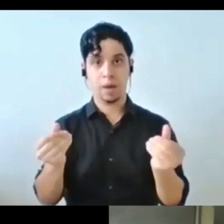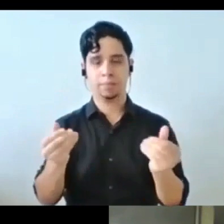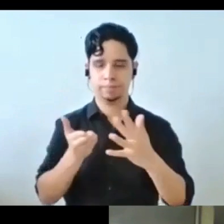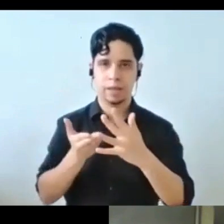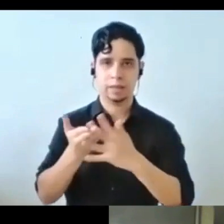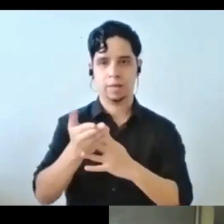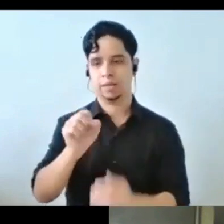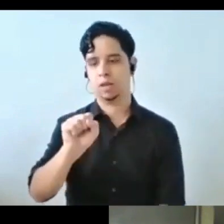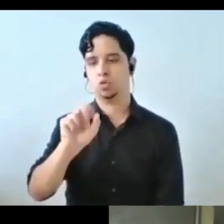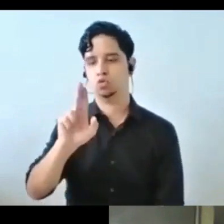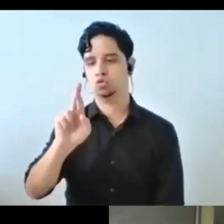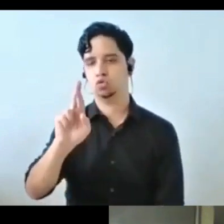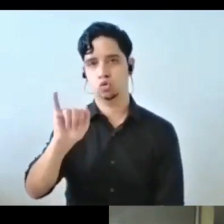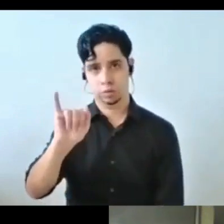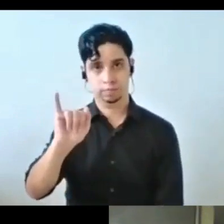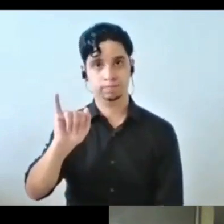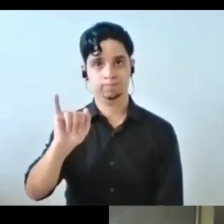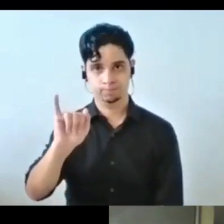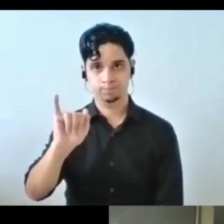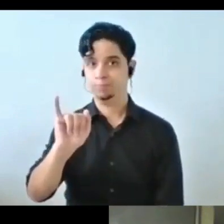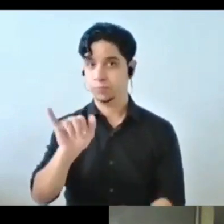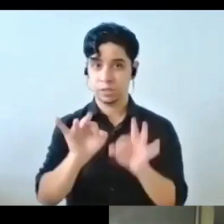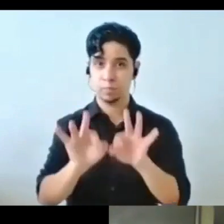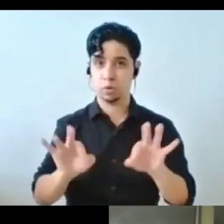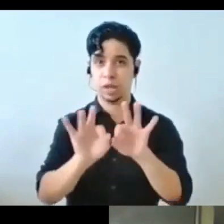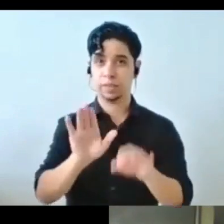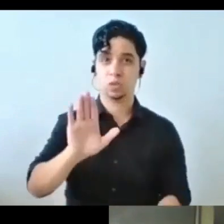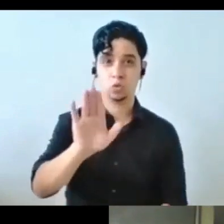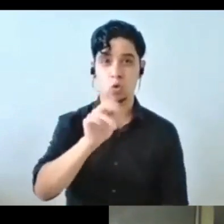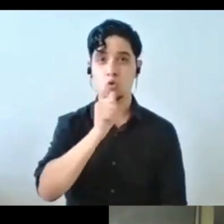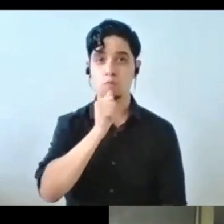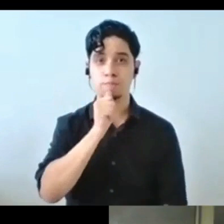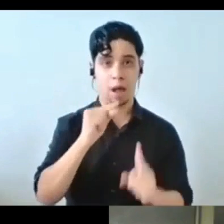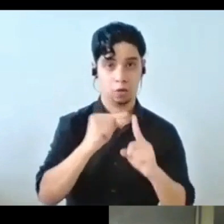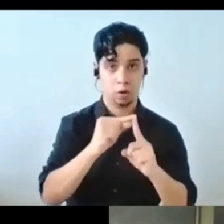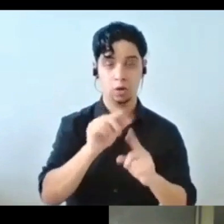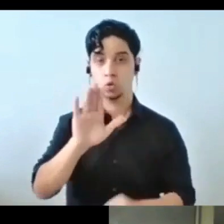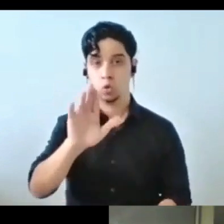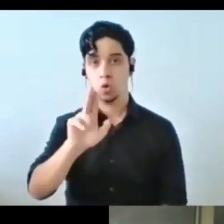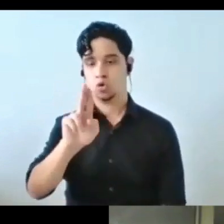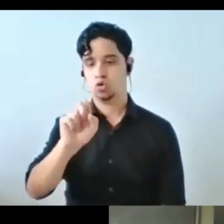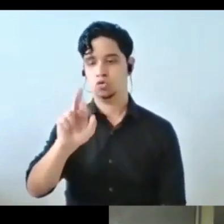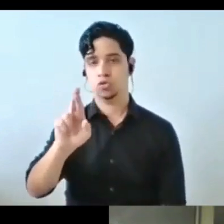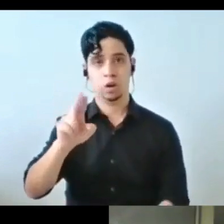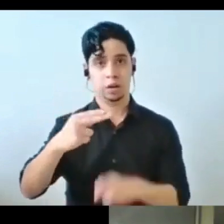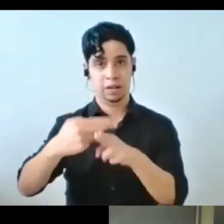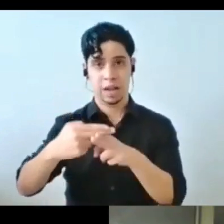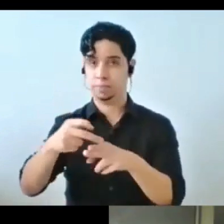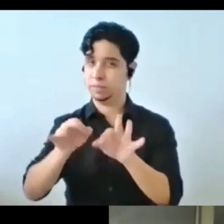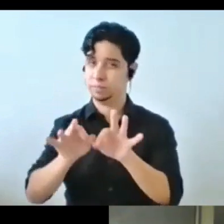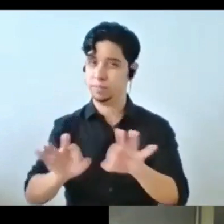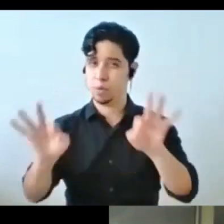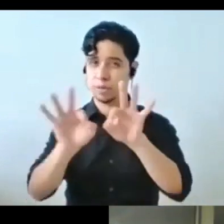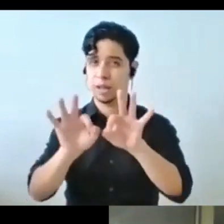Suri. Tiene que tener su password y su username, es bien importante, porque de eso